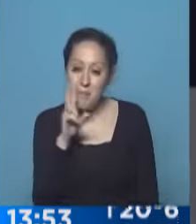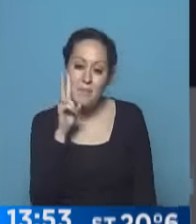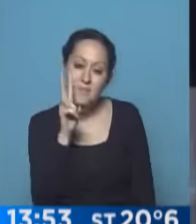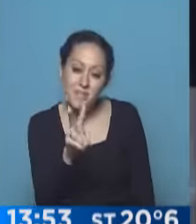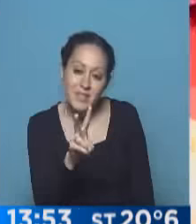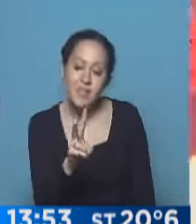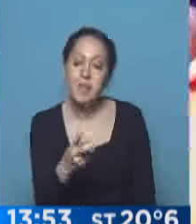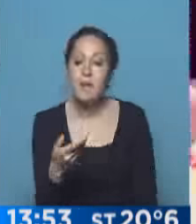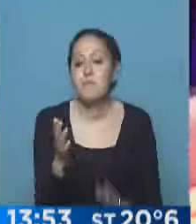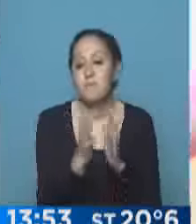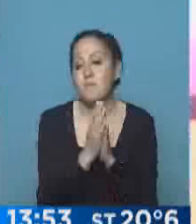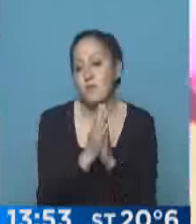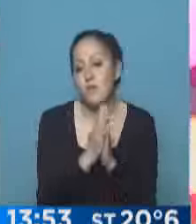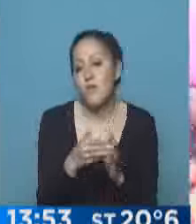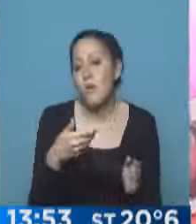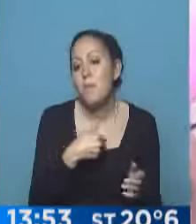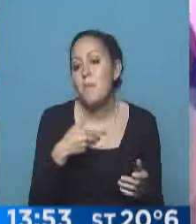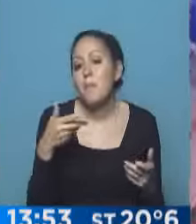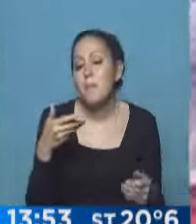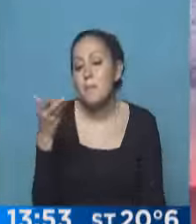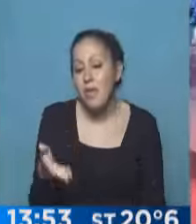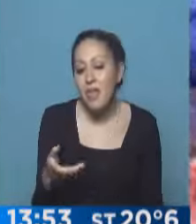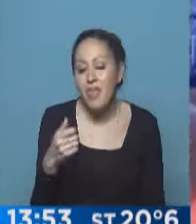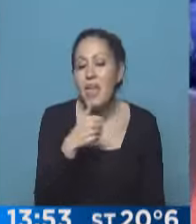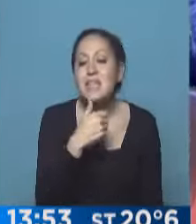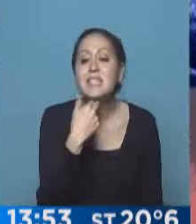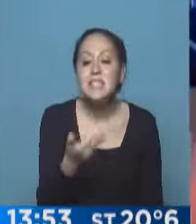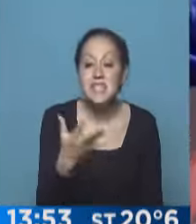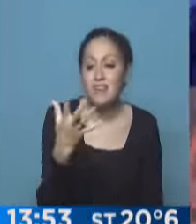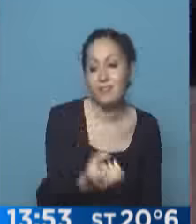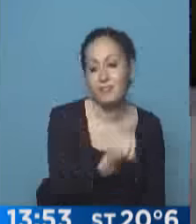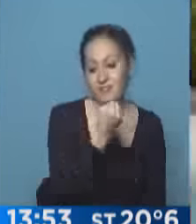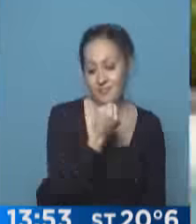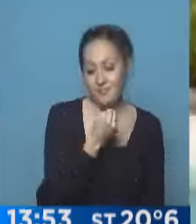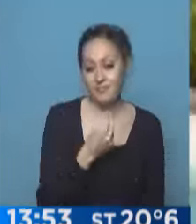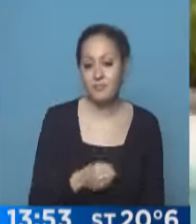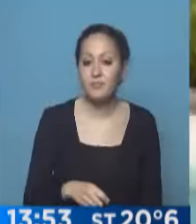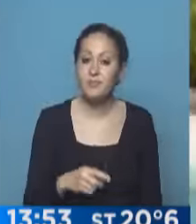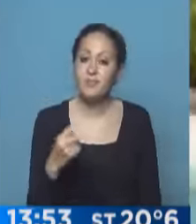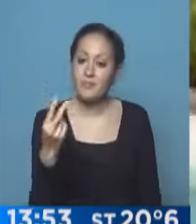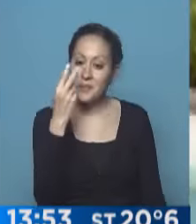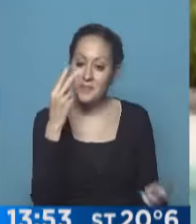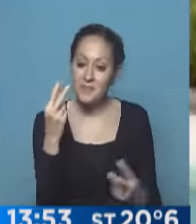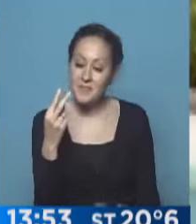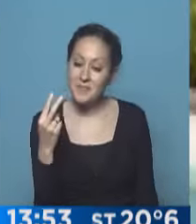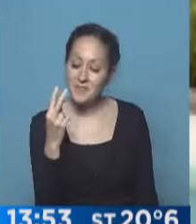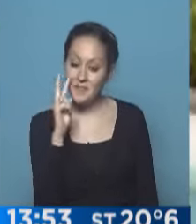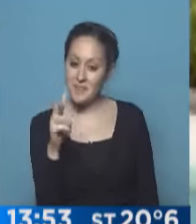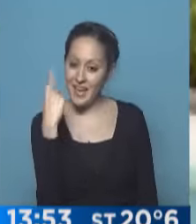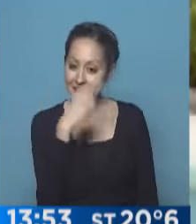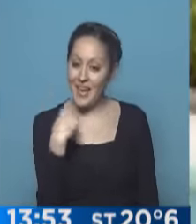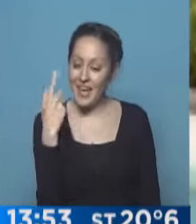piden que rescate a sus hijos del agua. El ver la cara de las personas dándote a los hijos, estirándote la